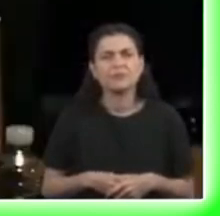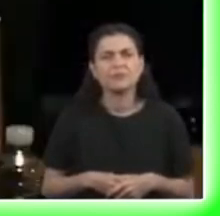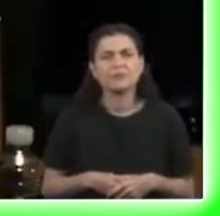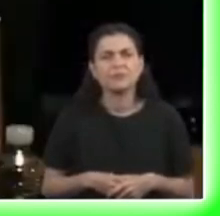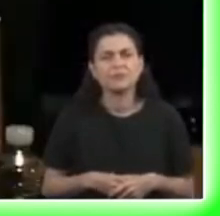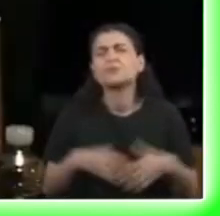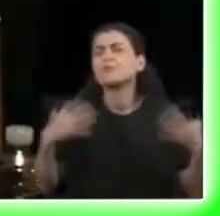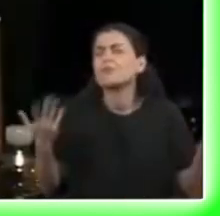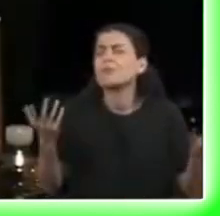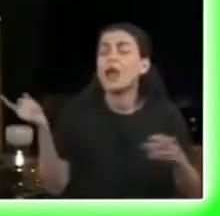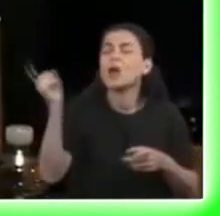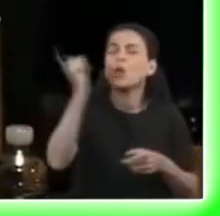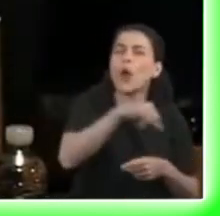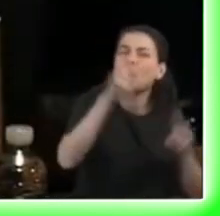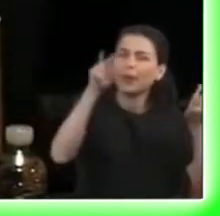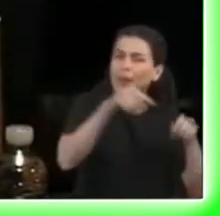Volviendo